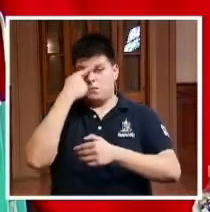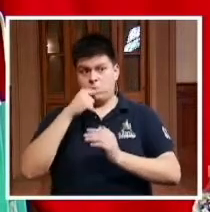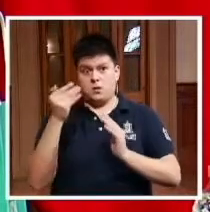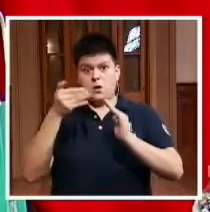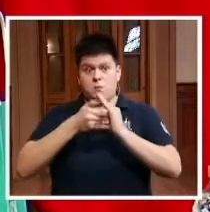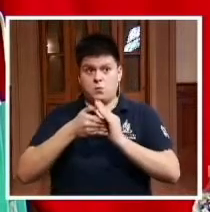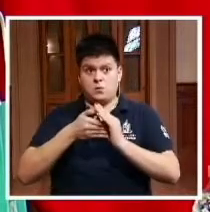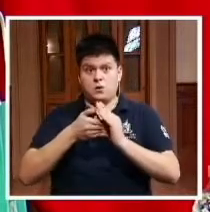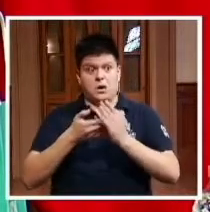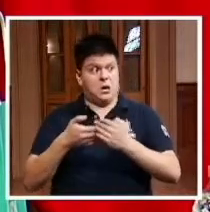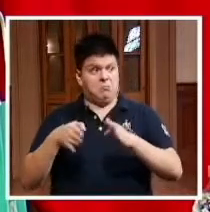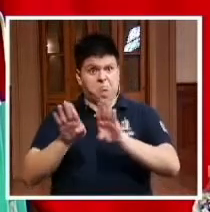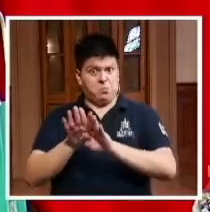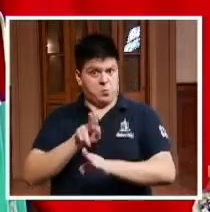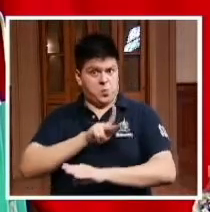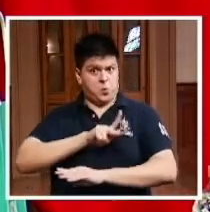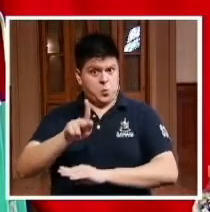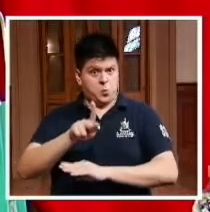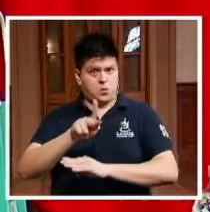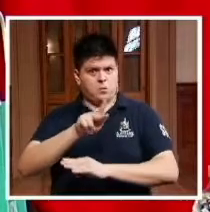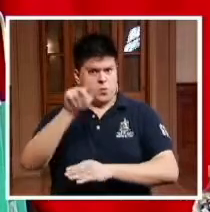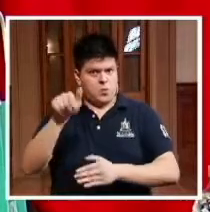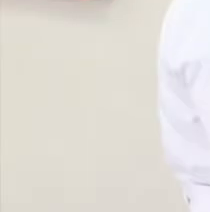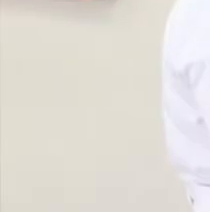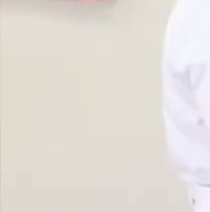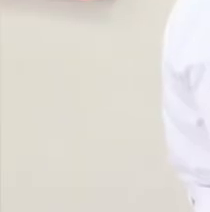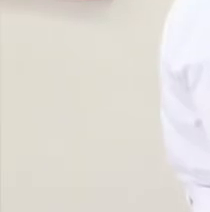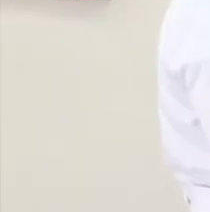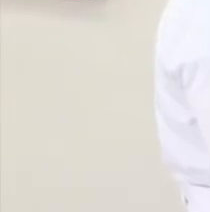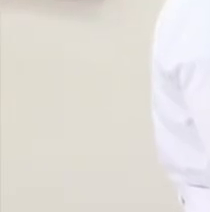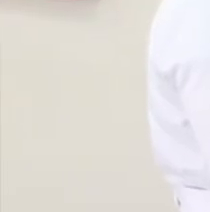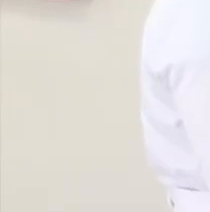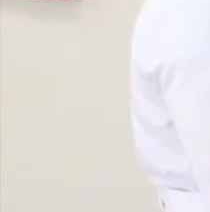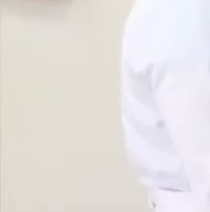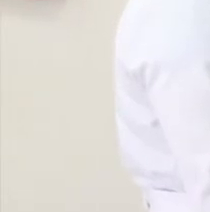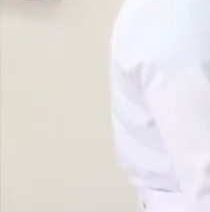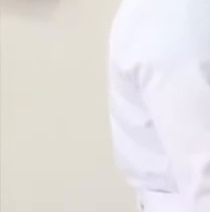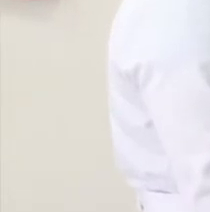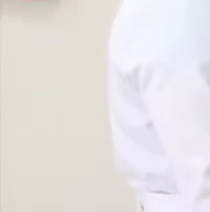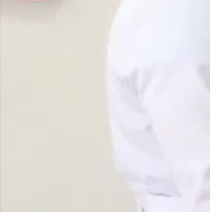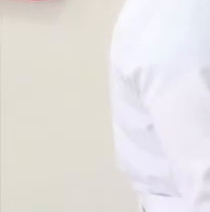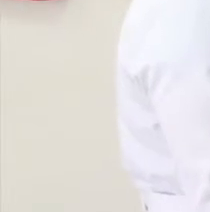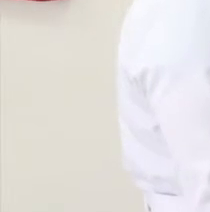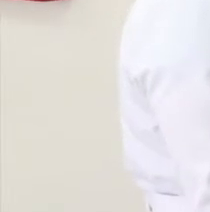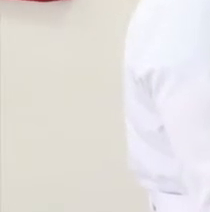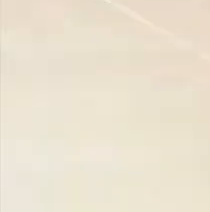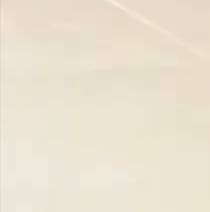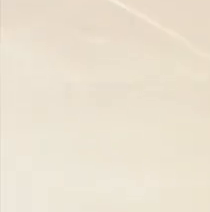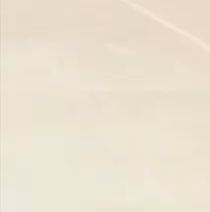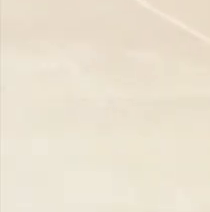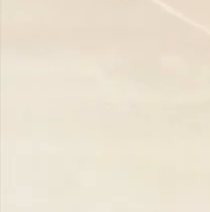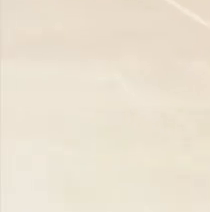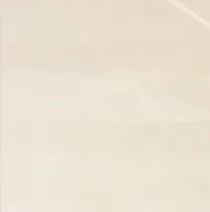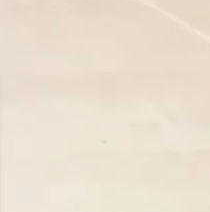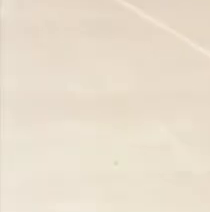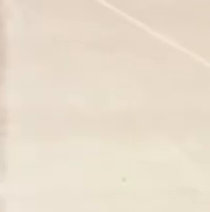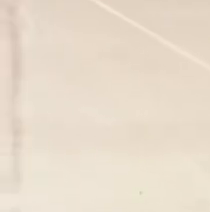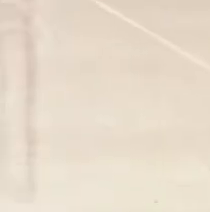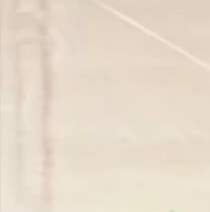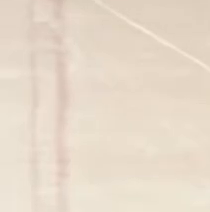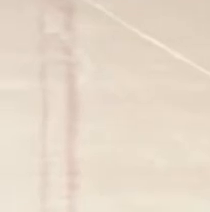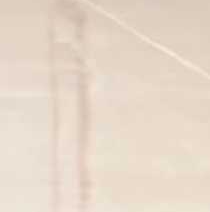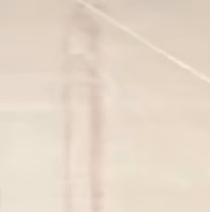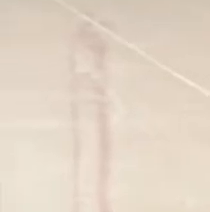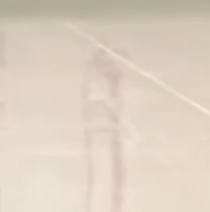le iban a cerrar su consultorio pidió que si reciben este tipo de llamadas hagan la denuncia con las autoridades